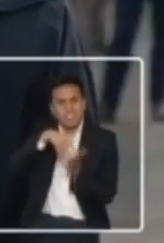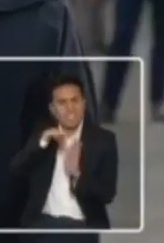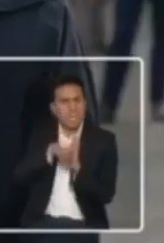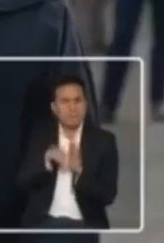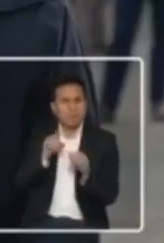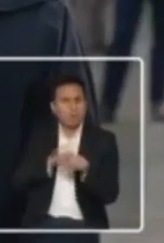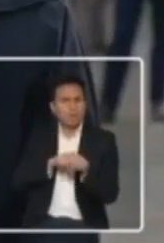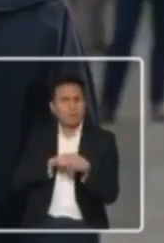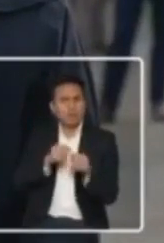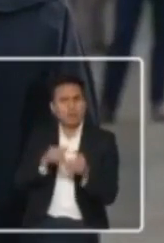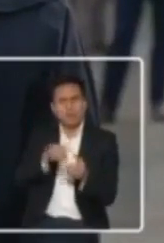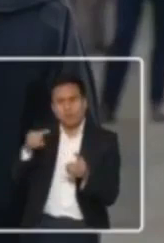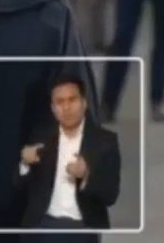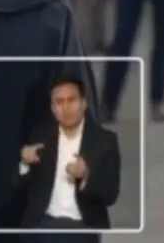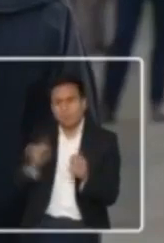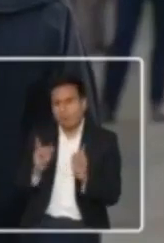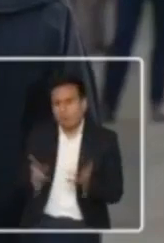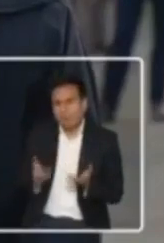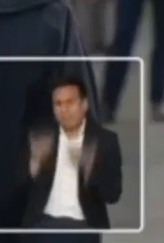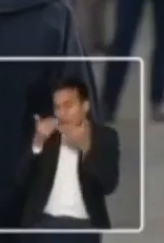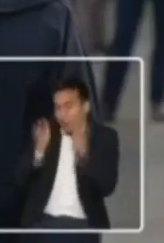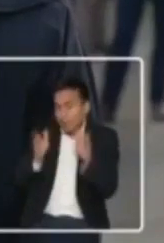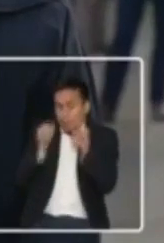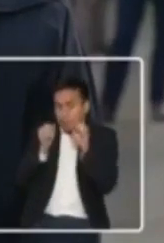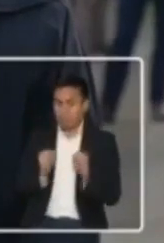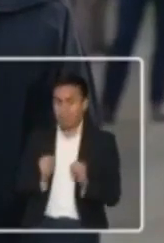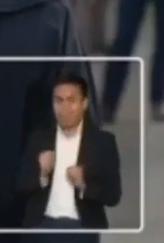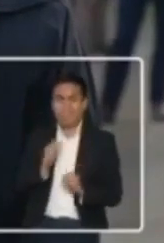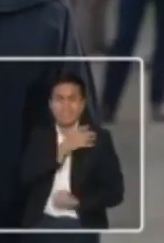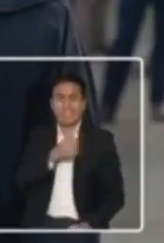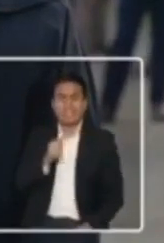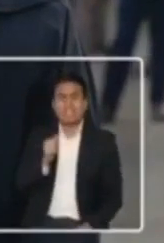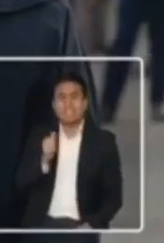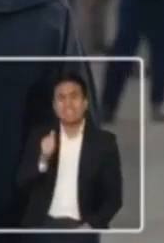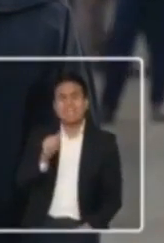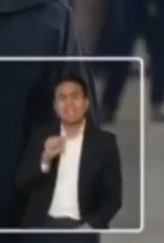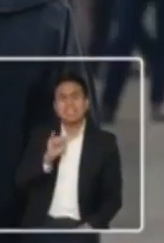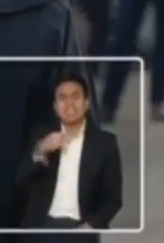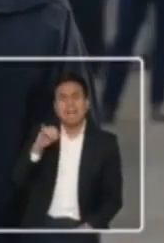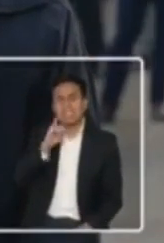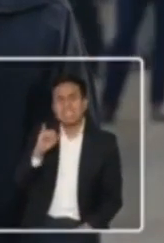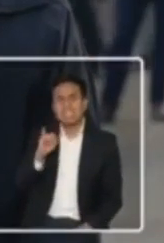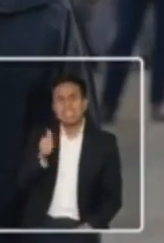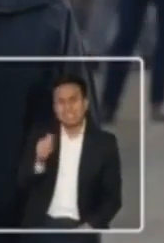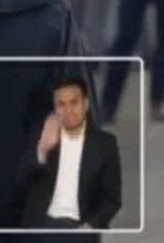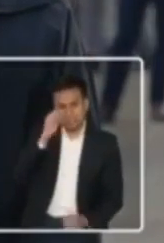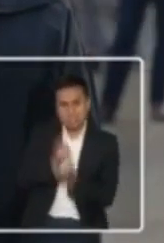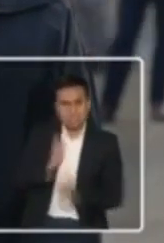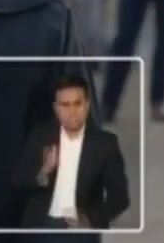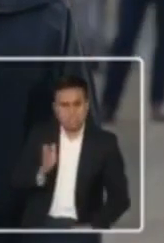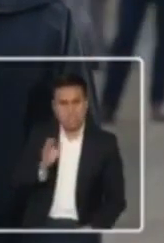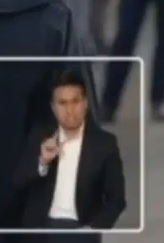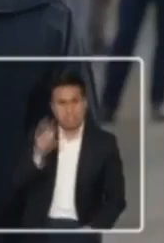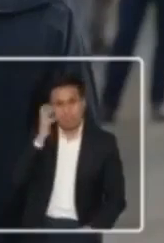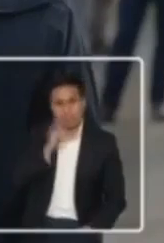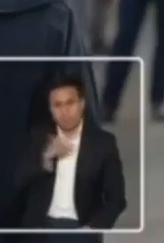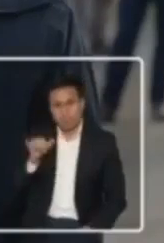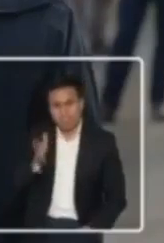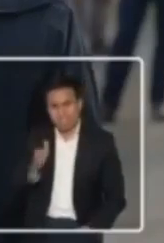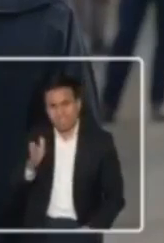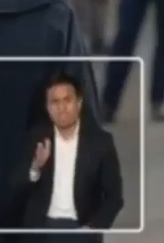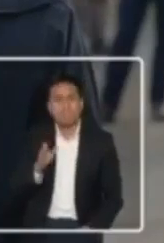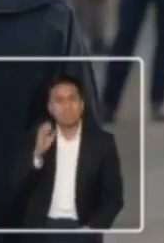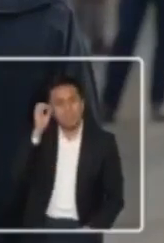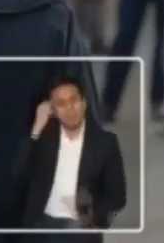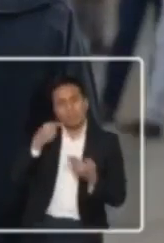es el momento de mover a figuras claves, ¿es abrirse a la posibilidad de que el general Yáñez siga como general director de Carabineros después del 7 de mayo? El criterio es que no